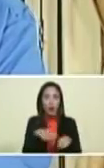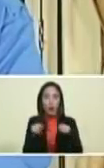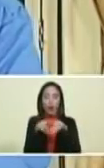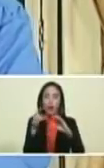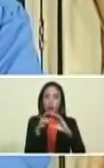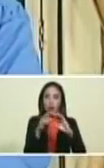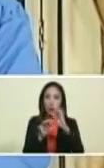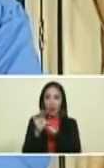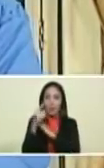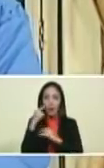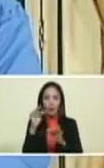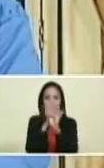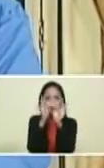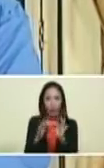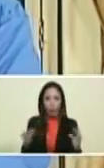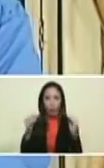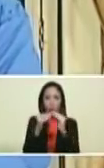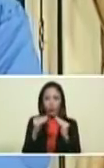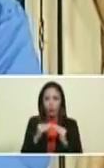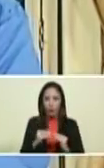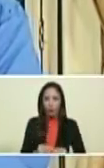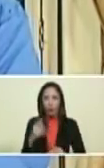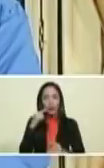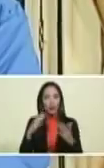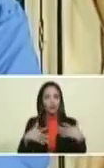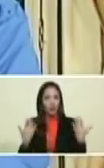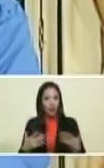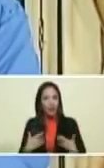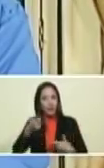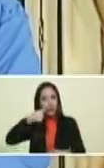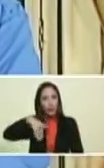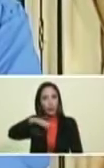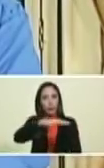huella dactilar, va a traer felicidad,